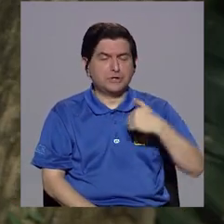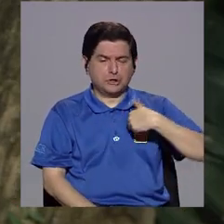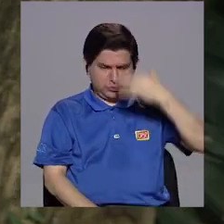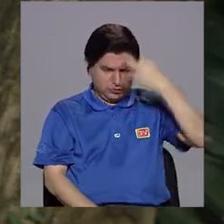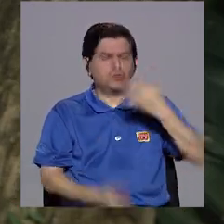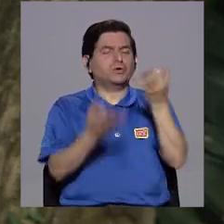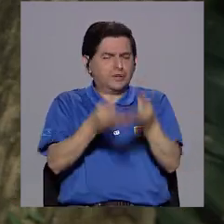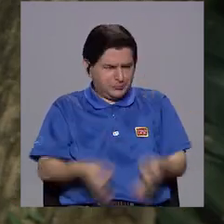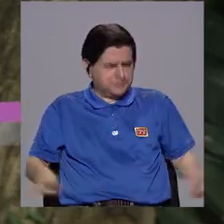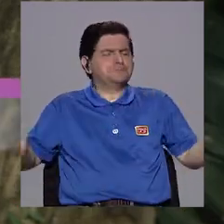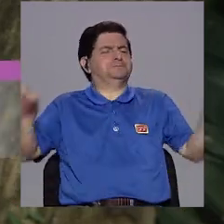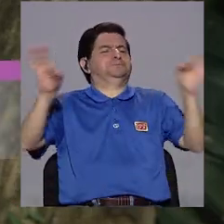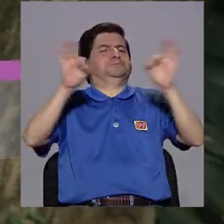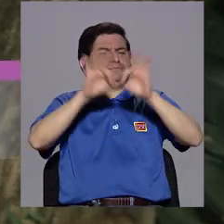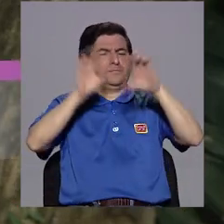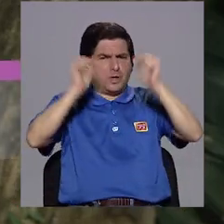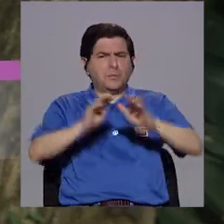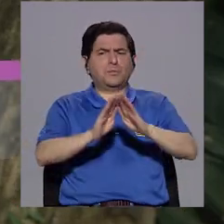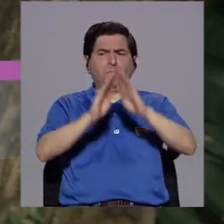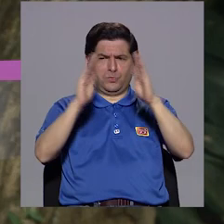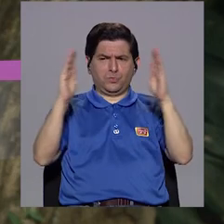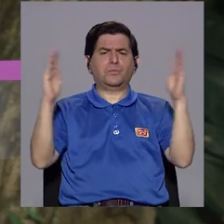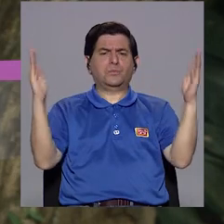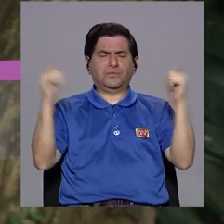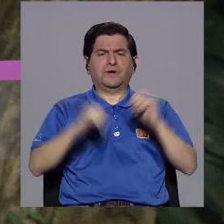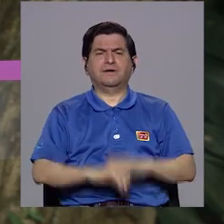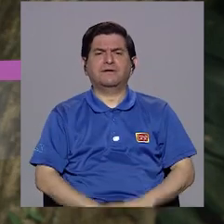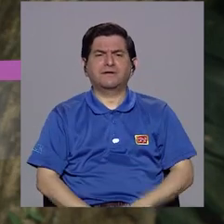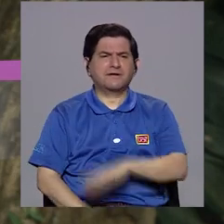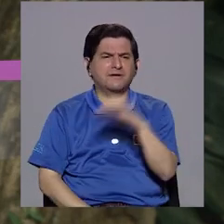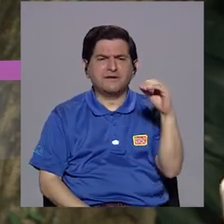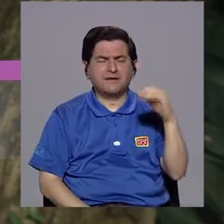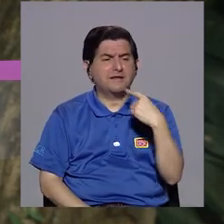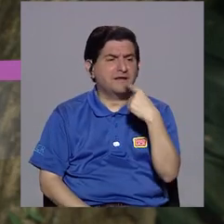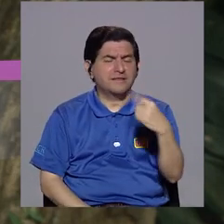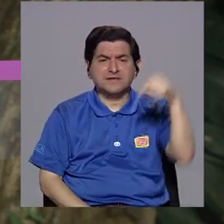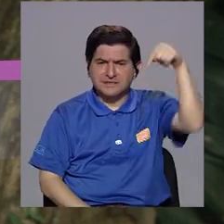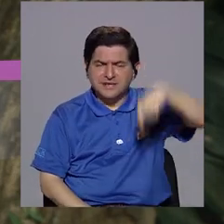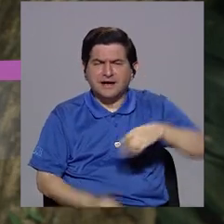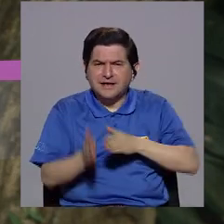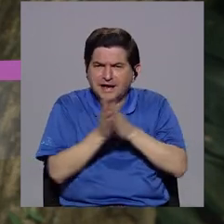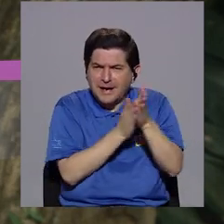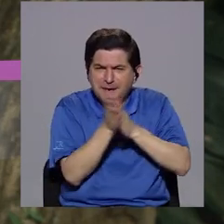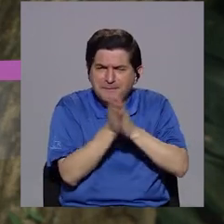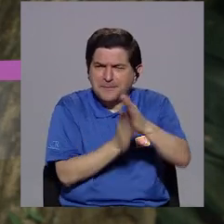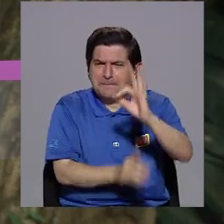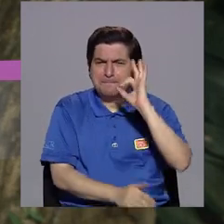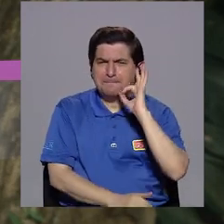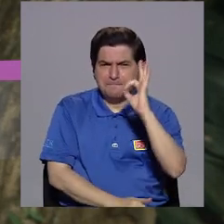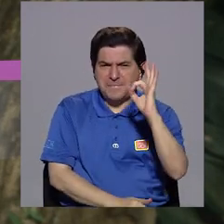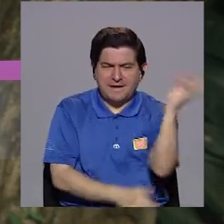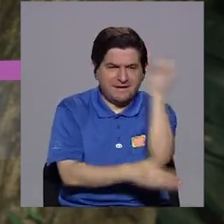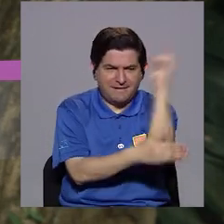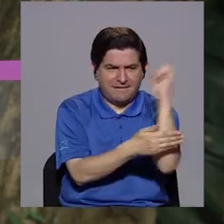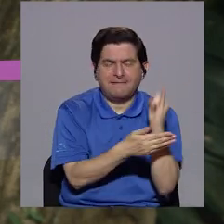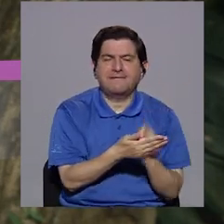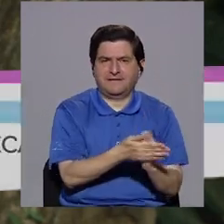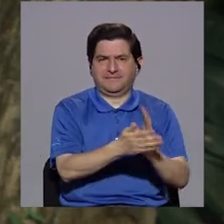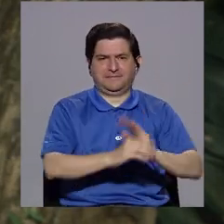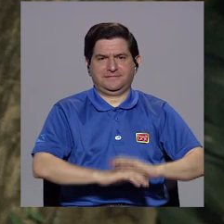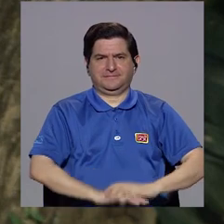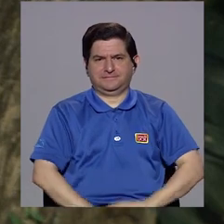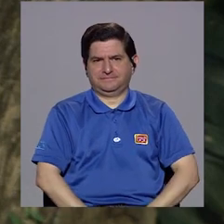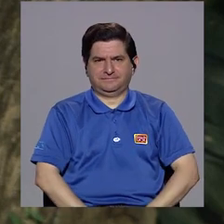yo creo que es fundamental y creo que podría ampliarse muchísimo más y como decimos aquí, sacarle el jugo un poquito más al